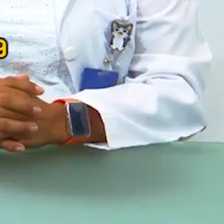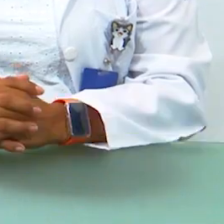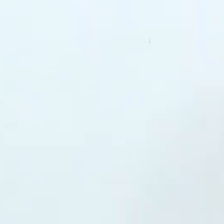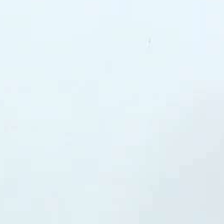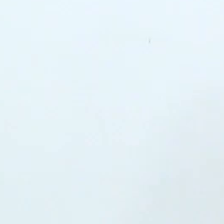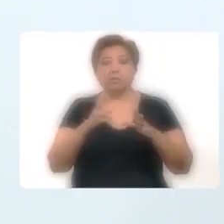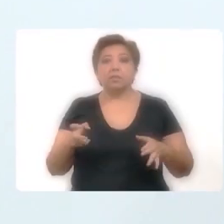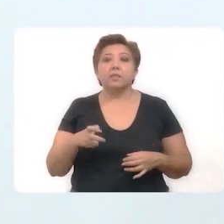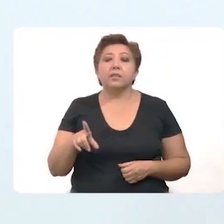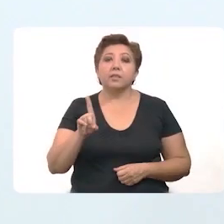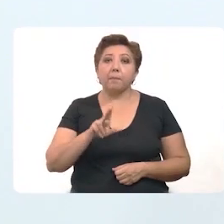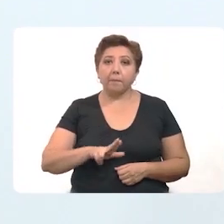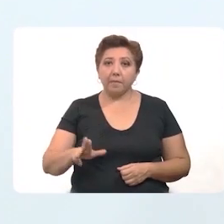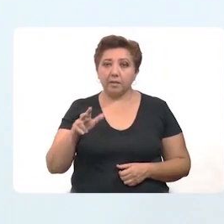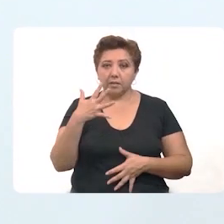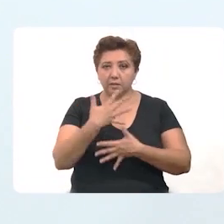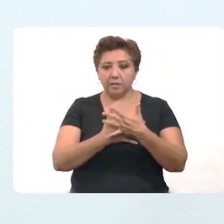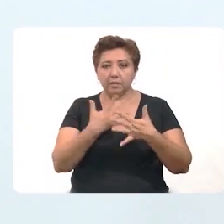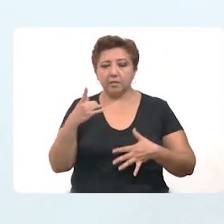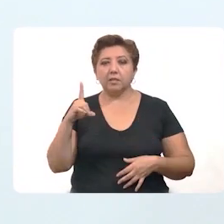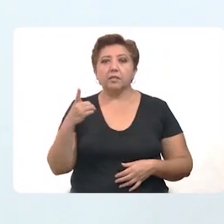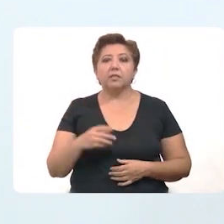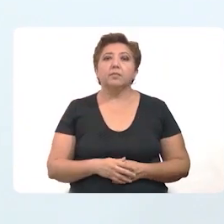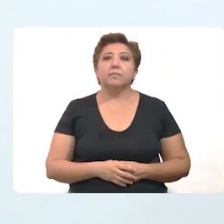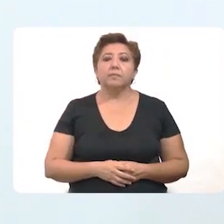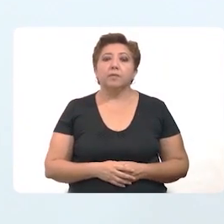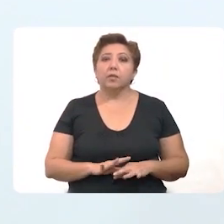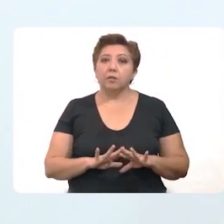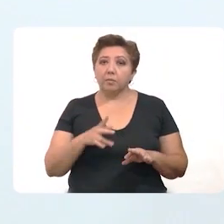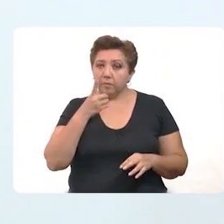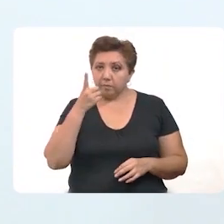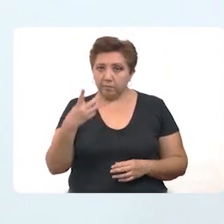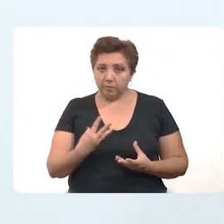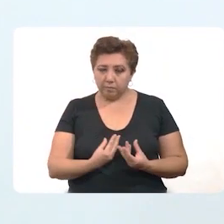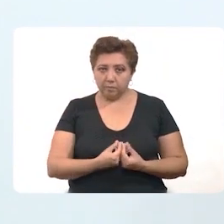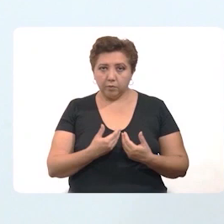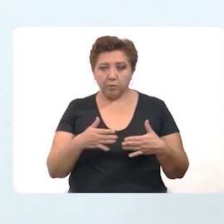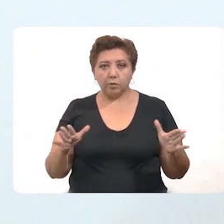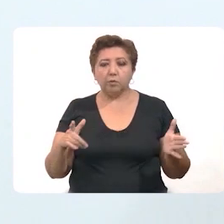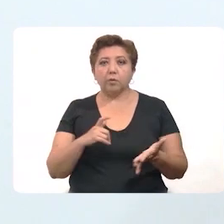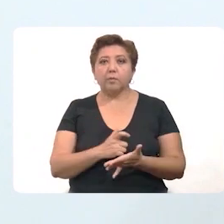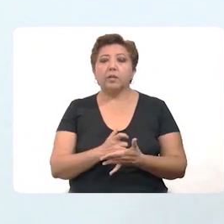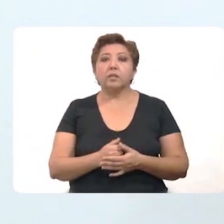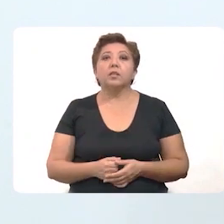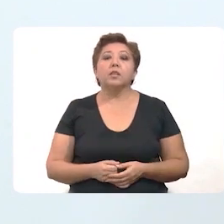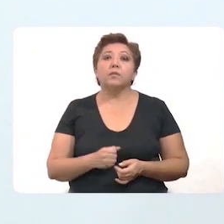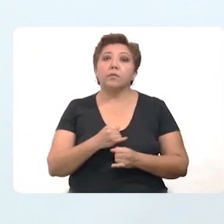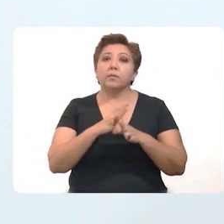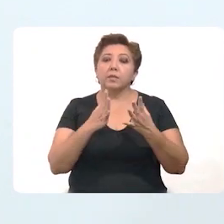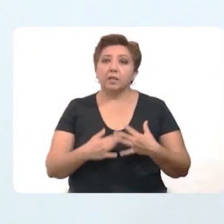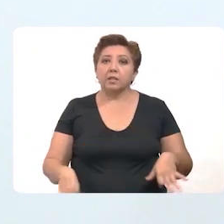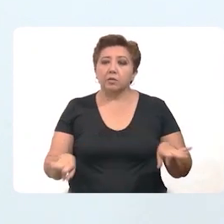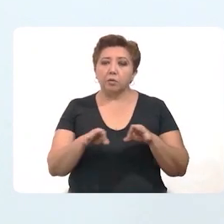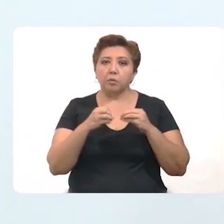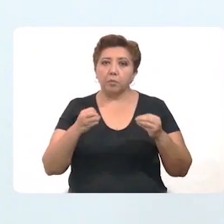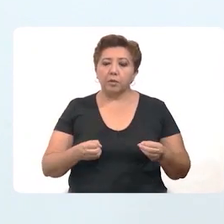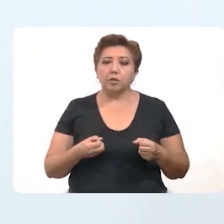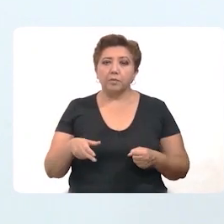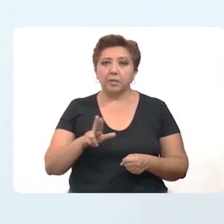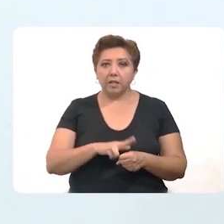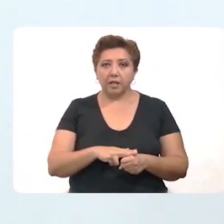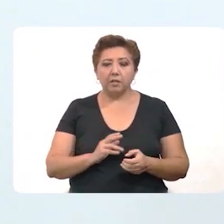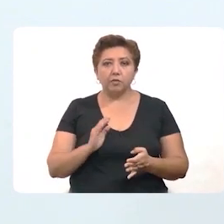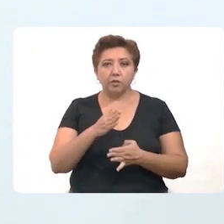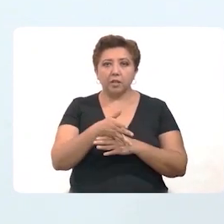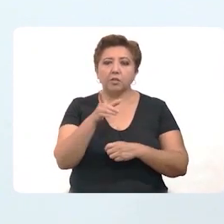Buenas tardes. Este es el parte médico de este martes 15 de diciembre. Como hemos señalado, en la reapertura económica los datos más importantes